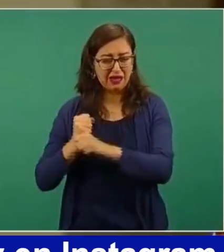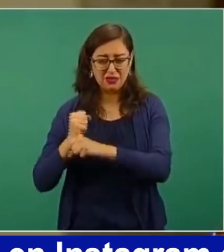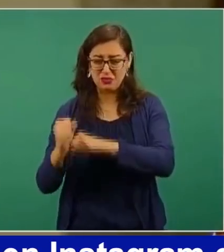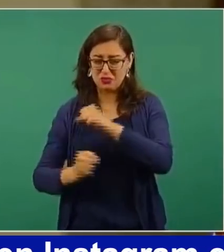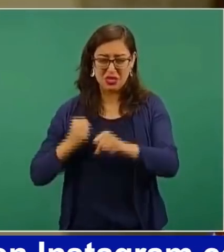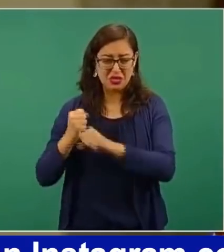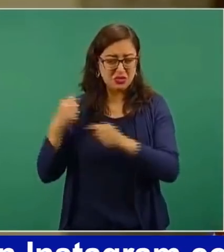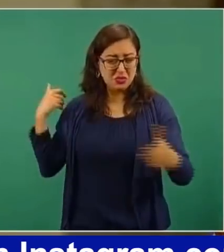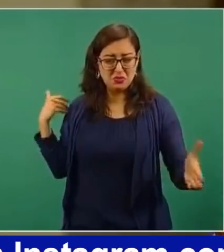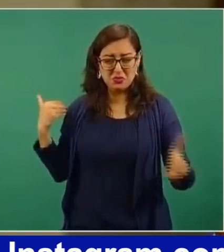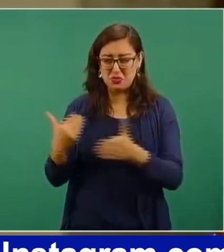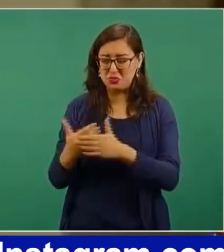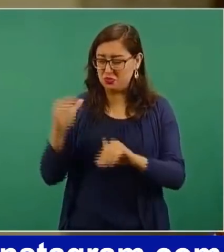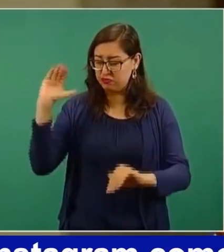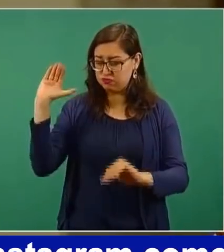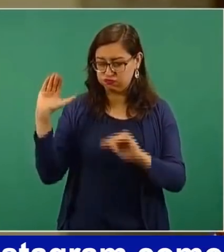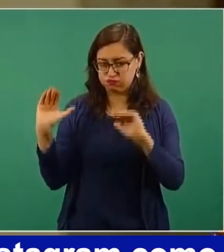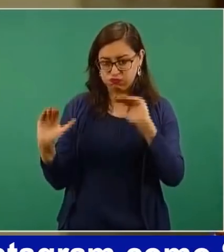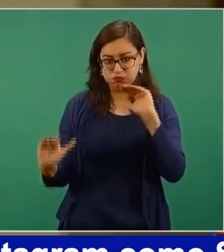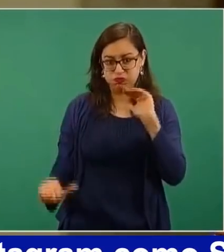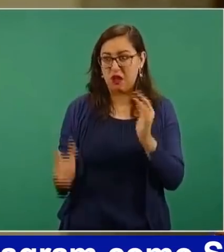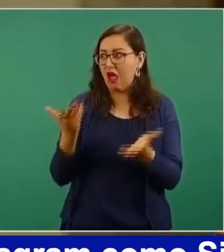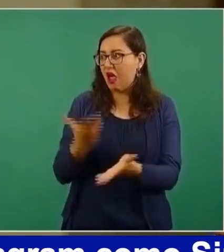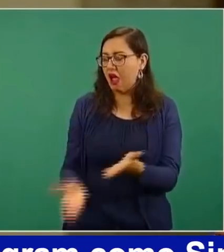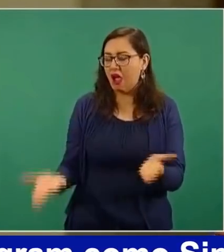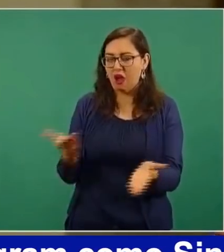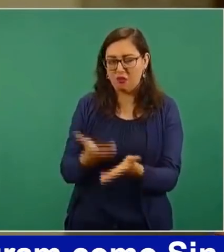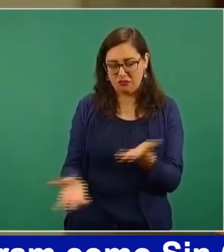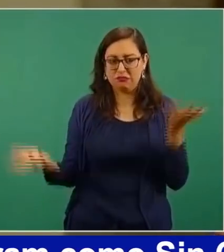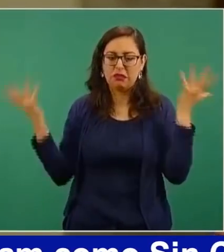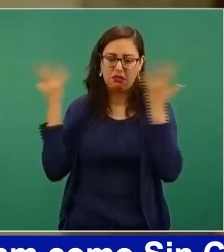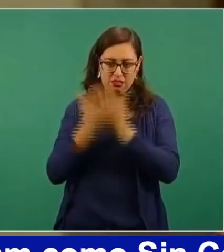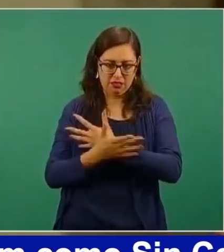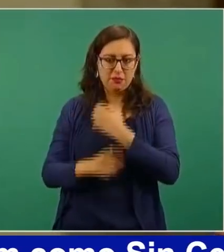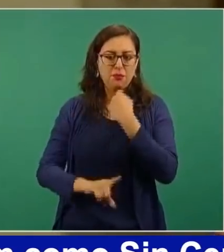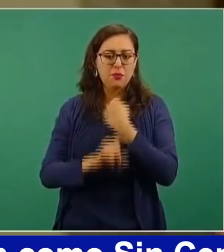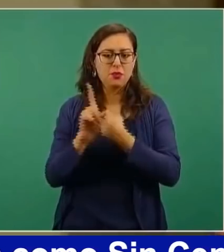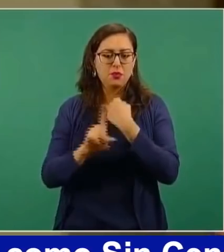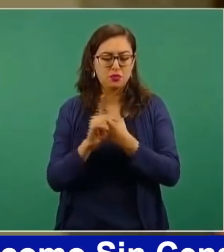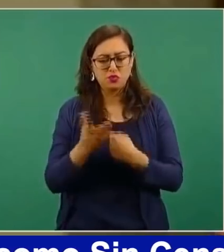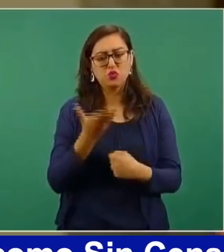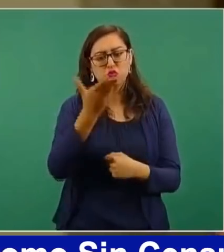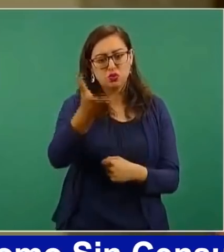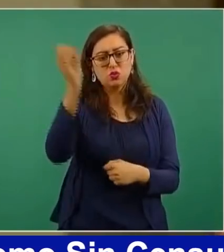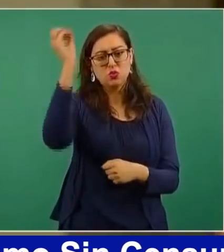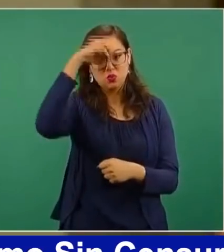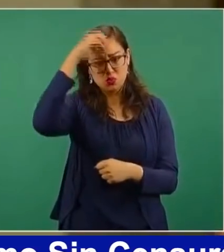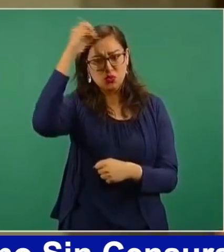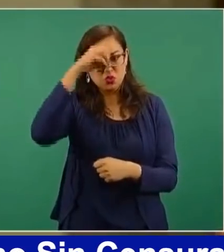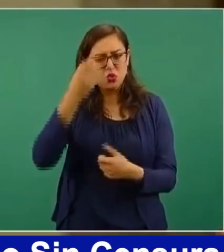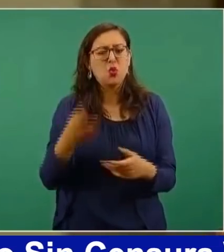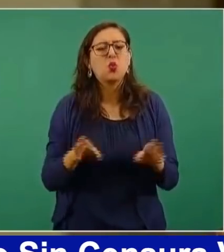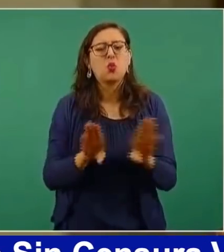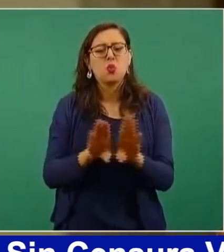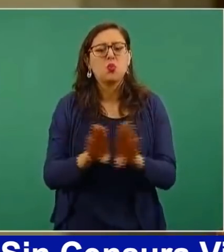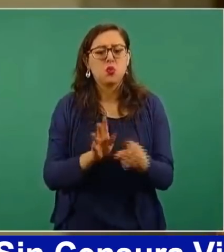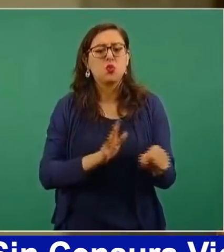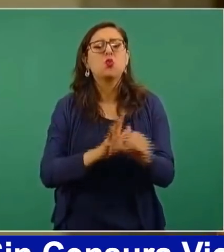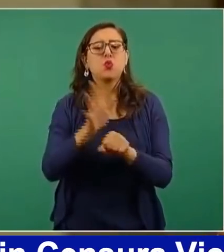por supuesto, de las consecuencias. ¿Qué postura tiene? Y también esto ya también